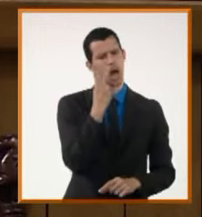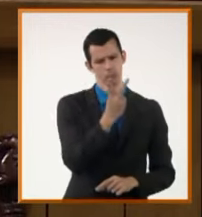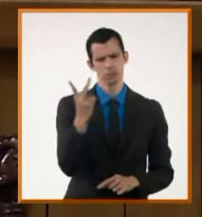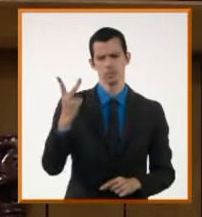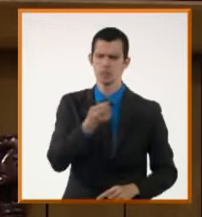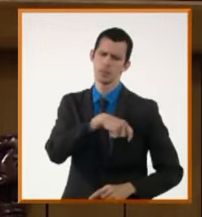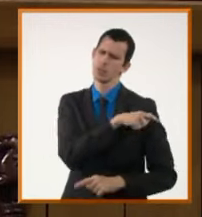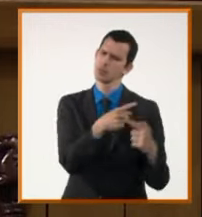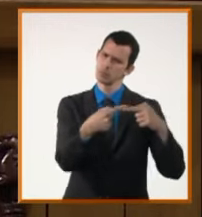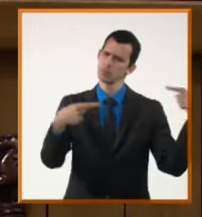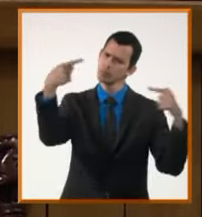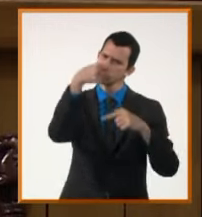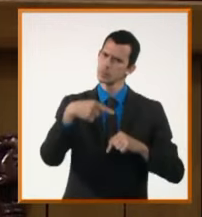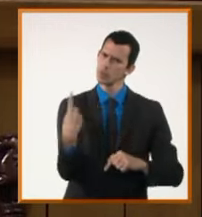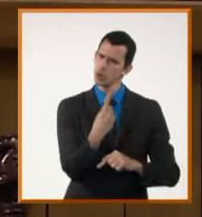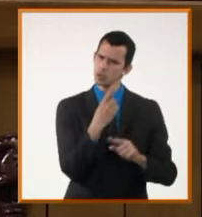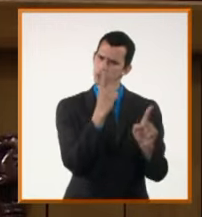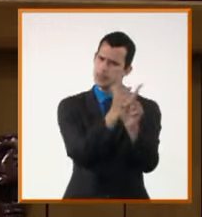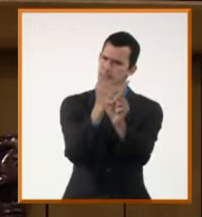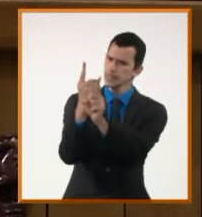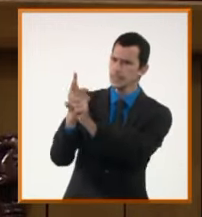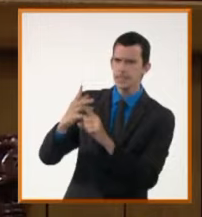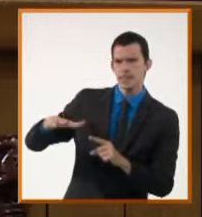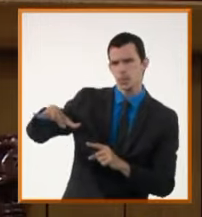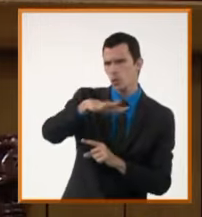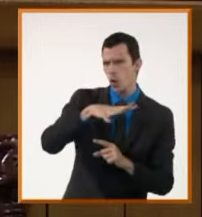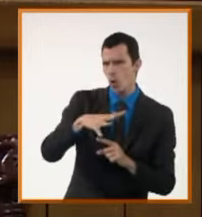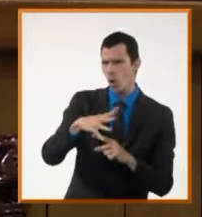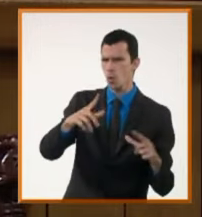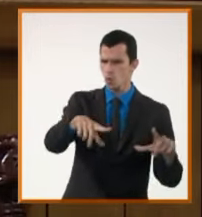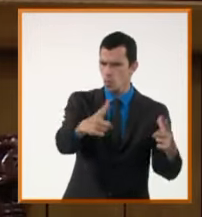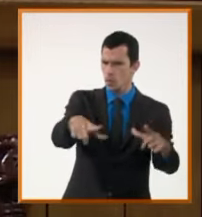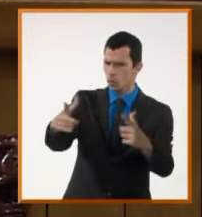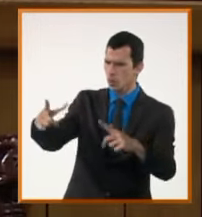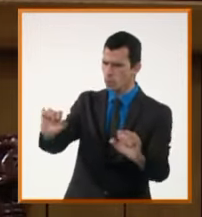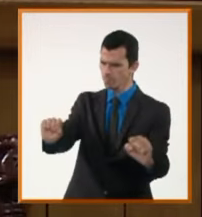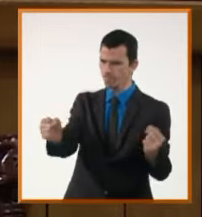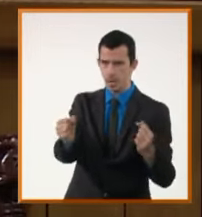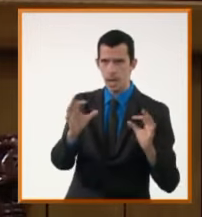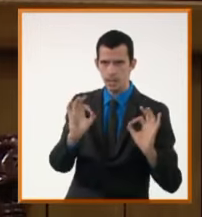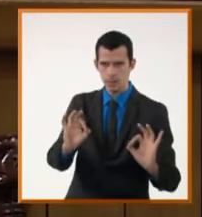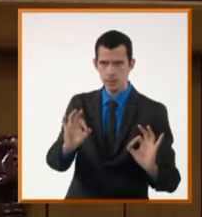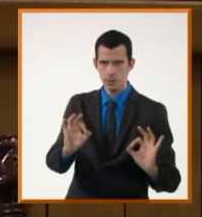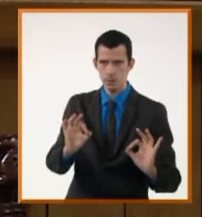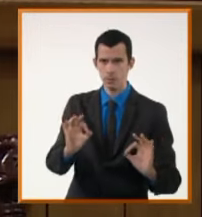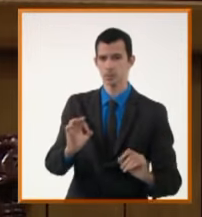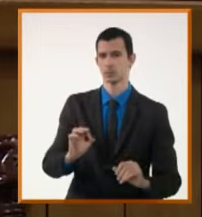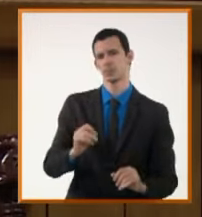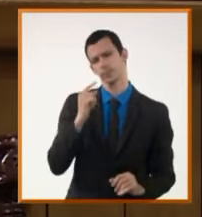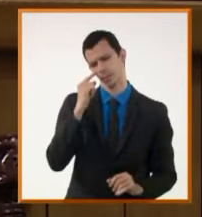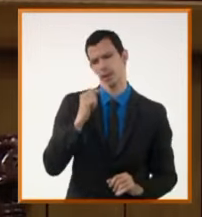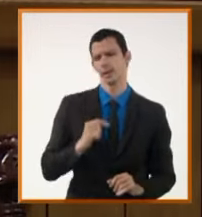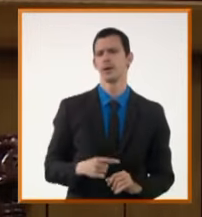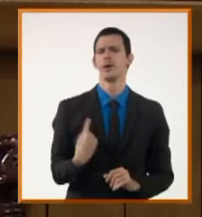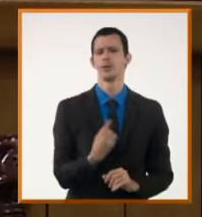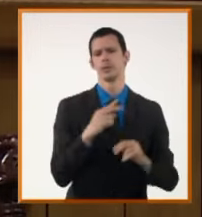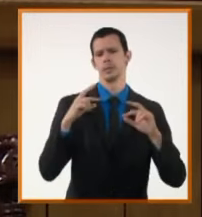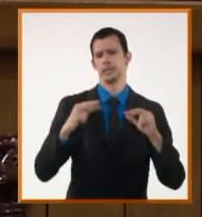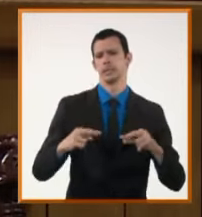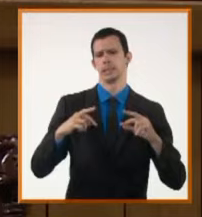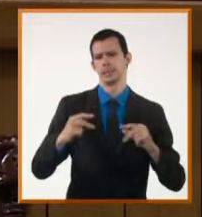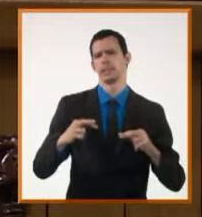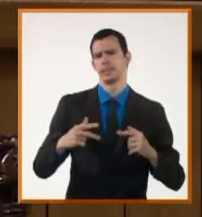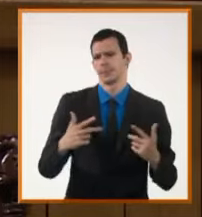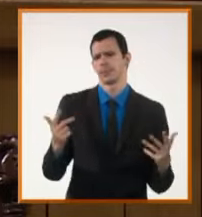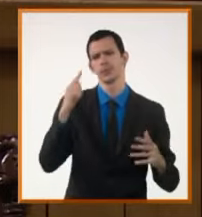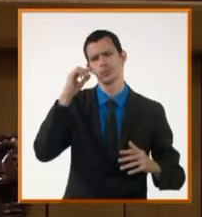correspondientes para que se cumpla lo que está establecido. Y en ello me refiero, hemos hablado mucho de la concertación de precios. De